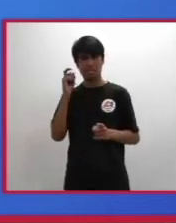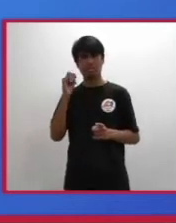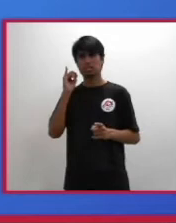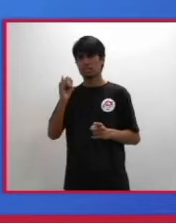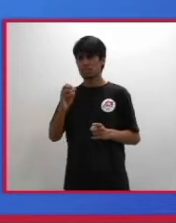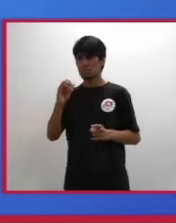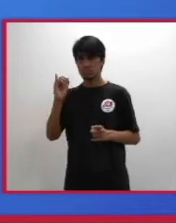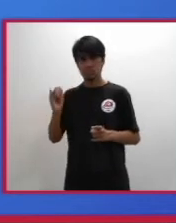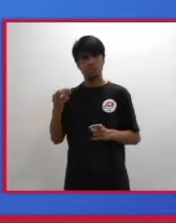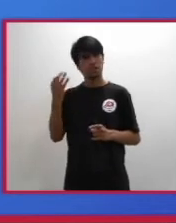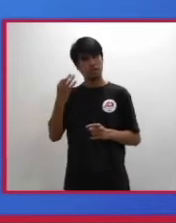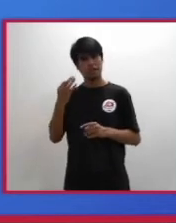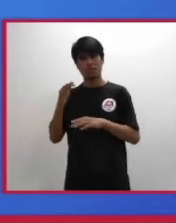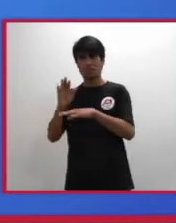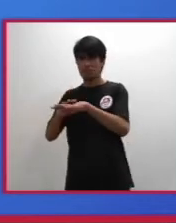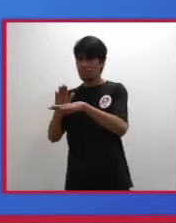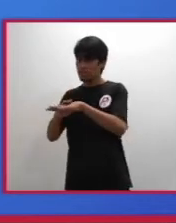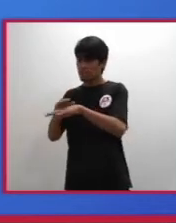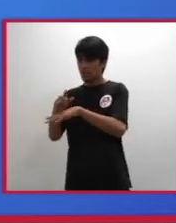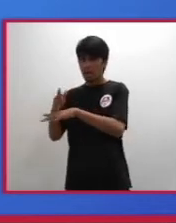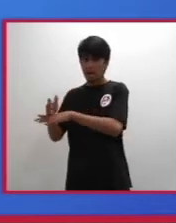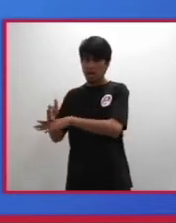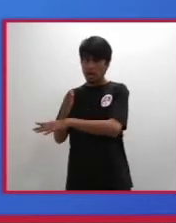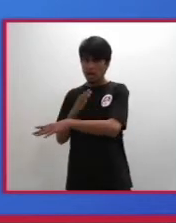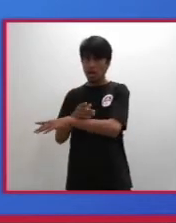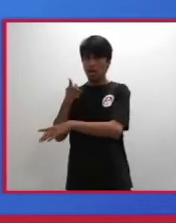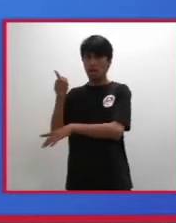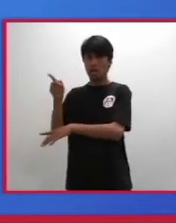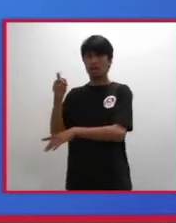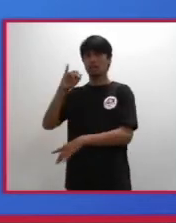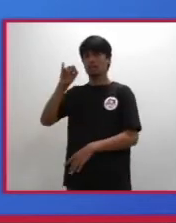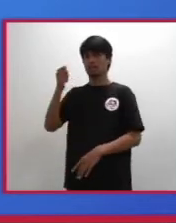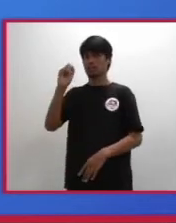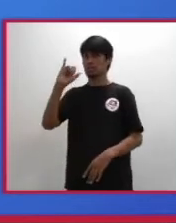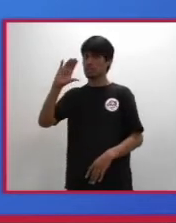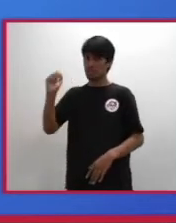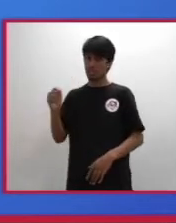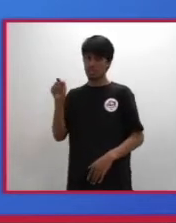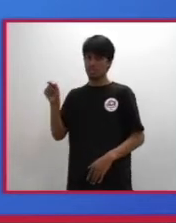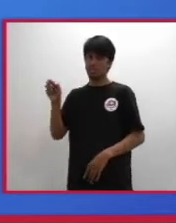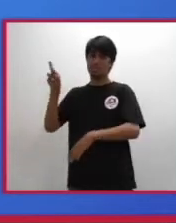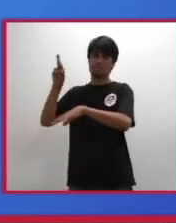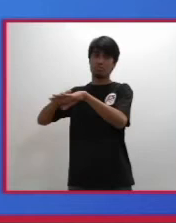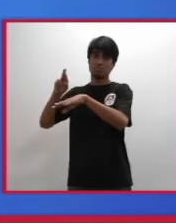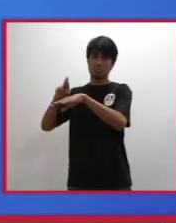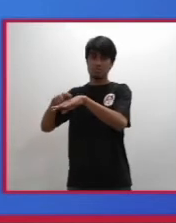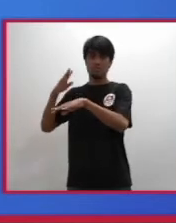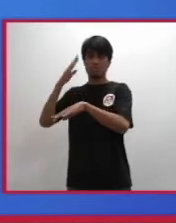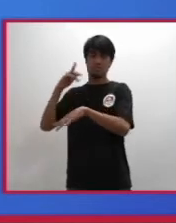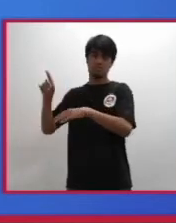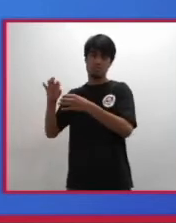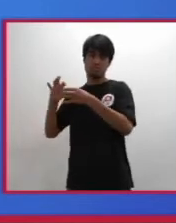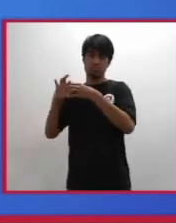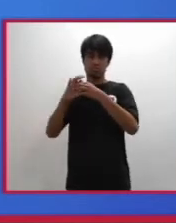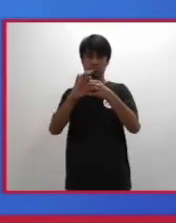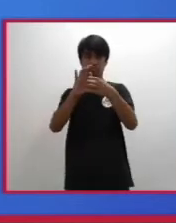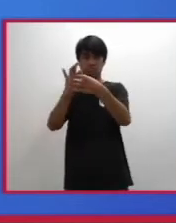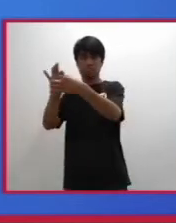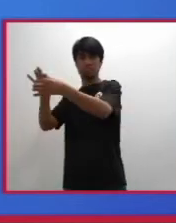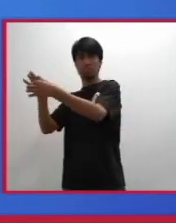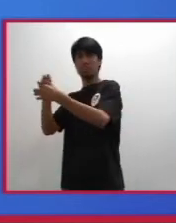o sí deben informar inmediatamente a la JICA. Todas las instituciones que